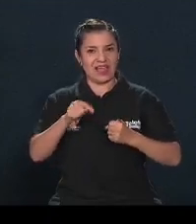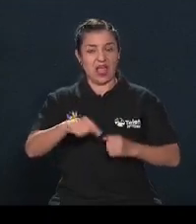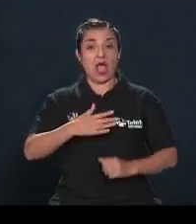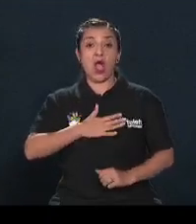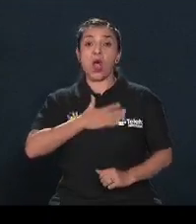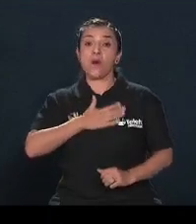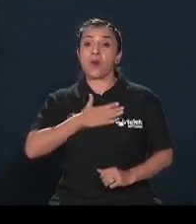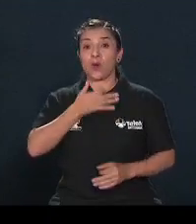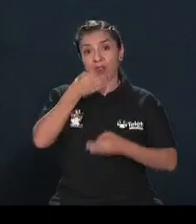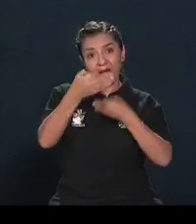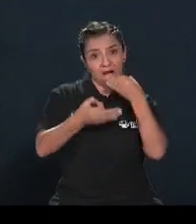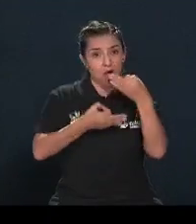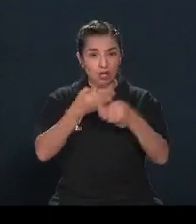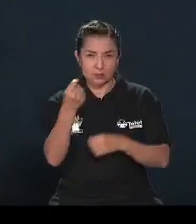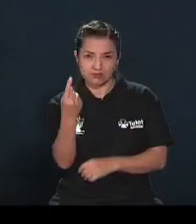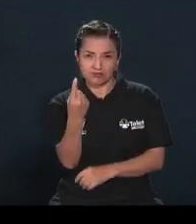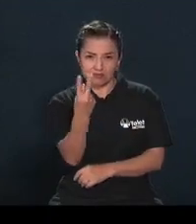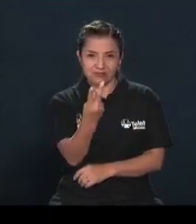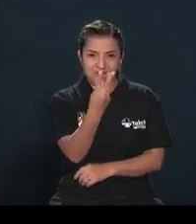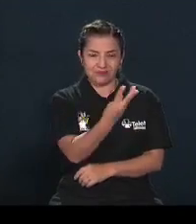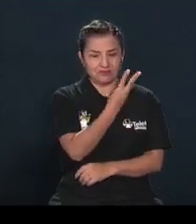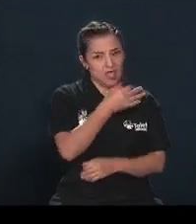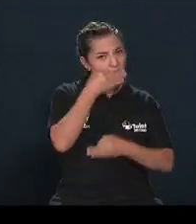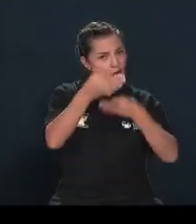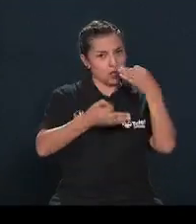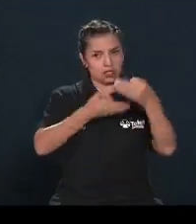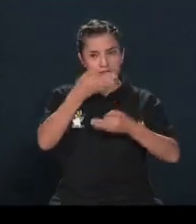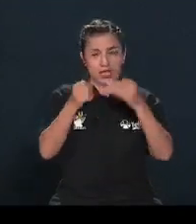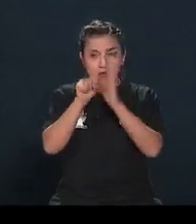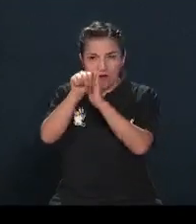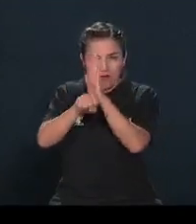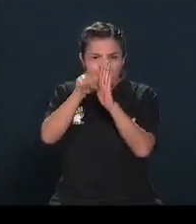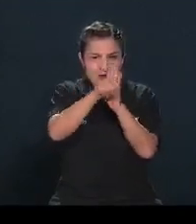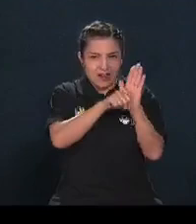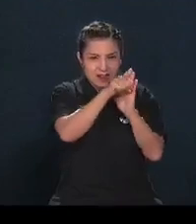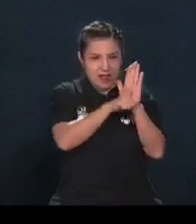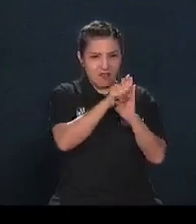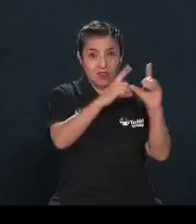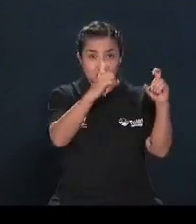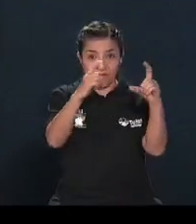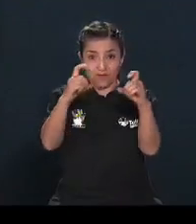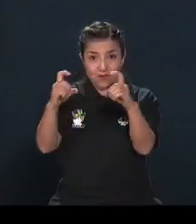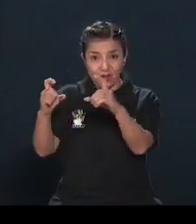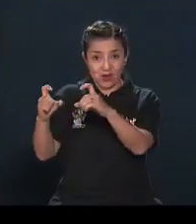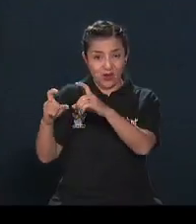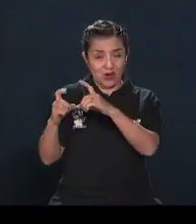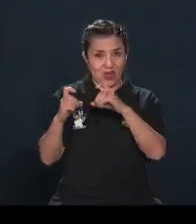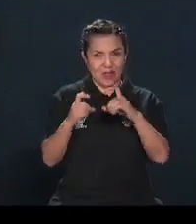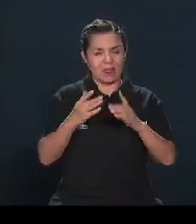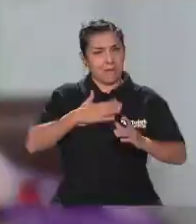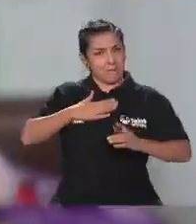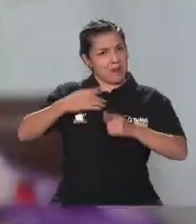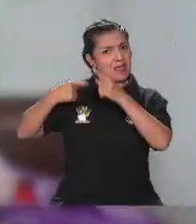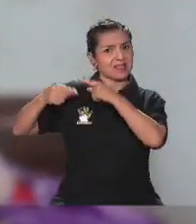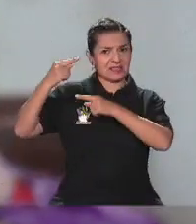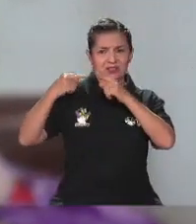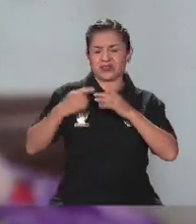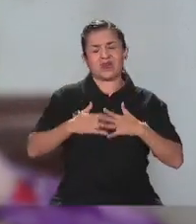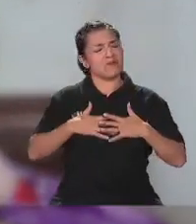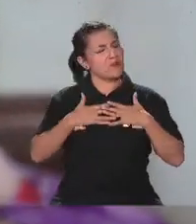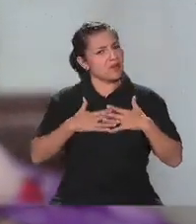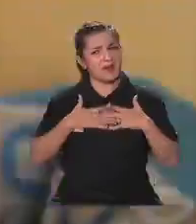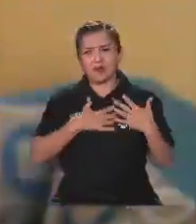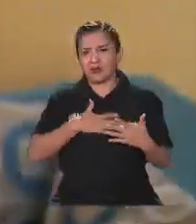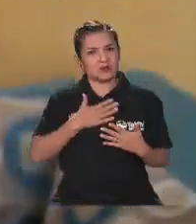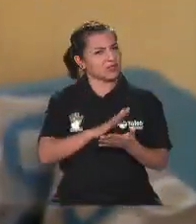gusta contar. Todas las cosas que yo voy grabando, que yo voy sacando fotos. Mi historia, me encanta